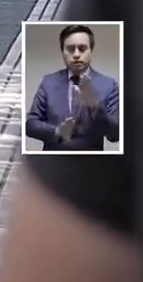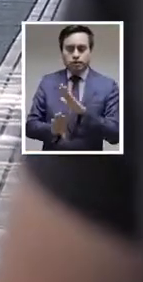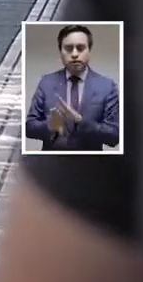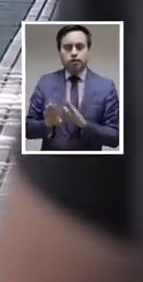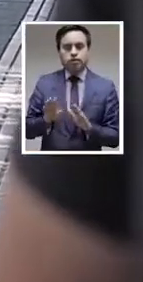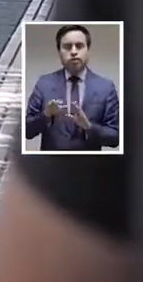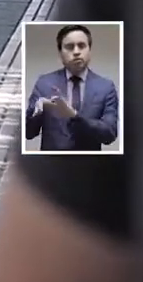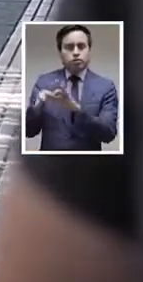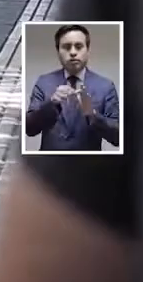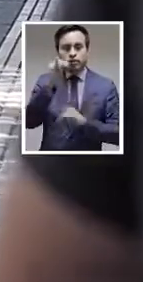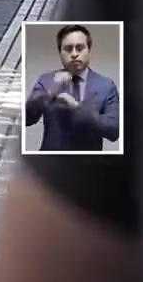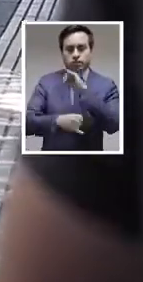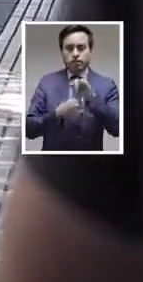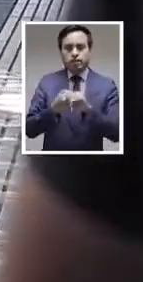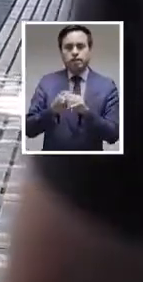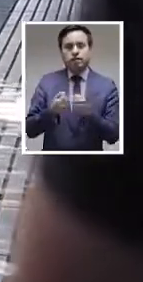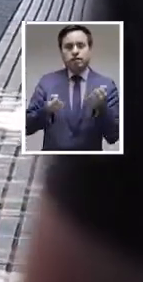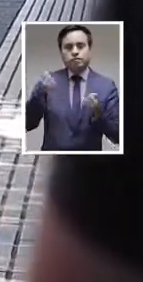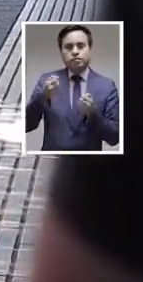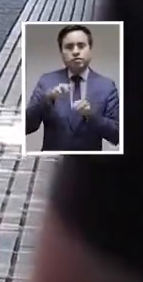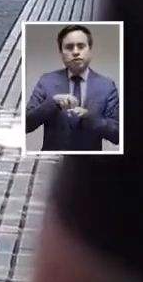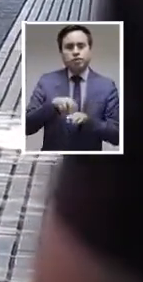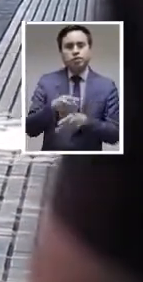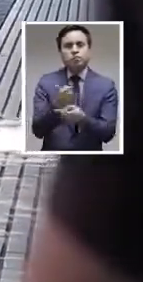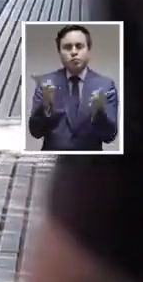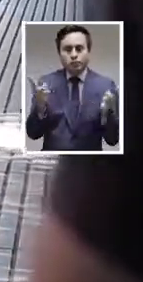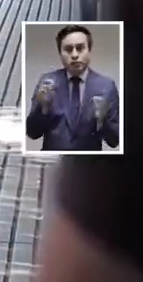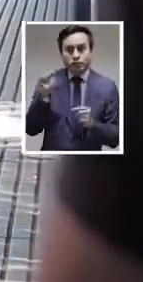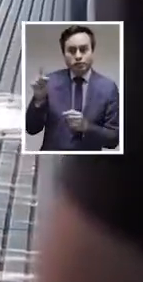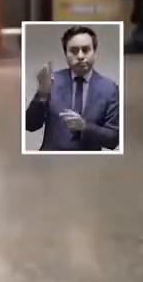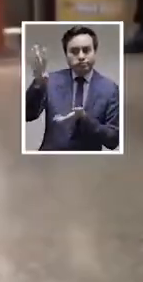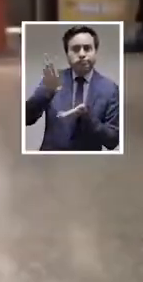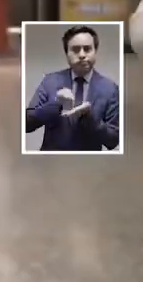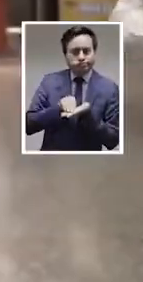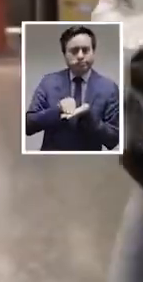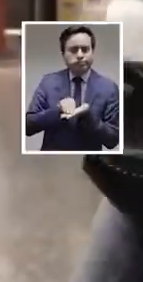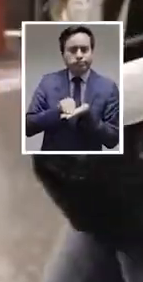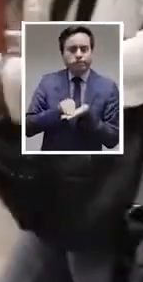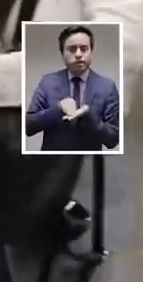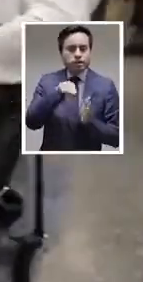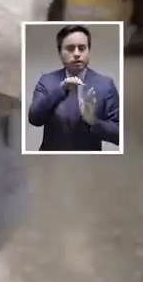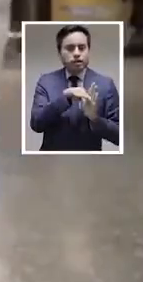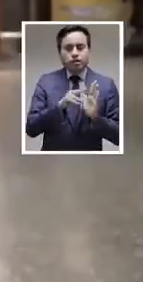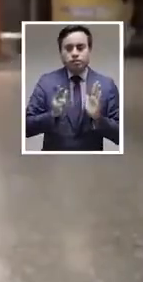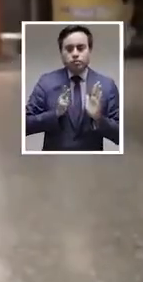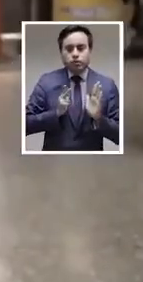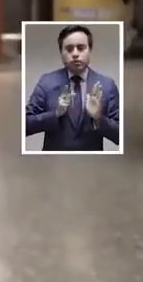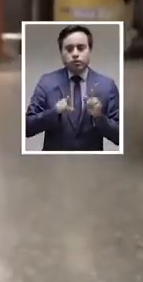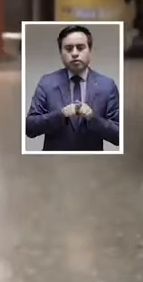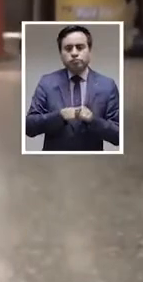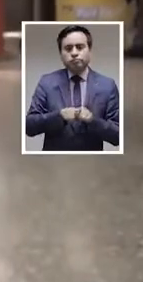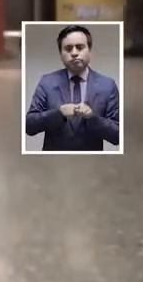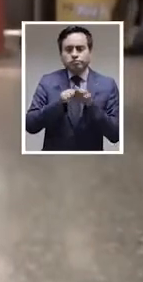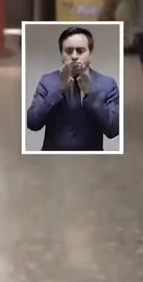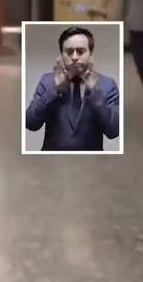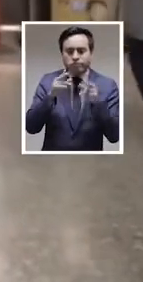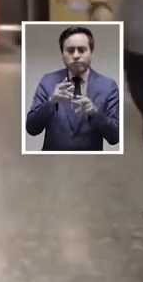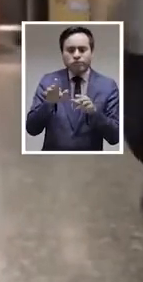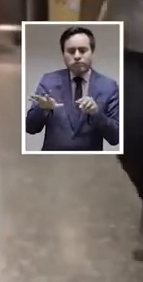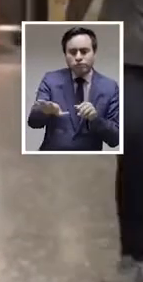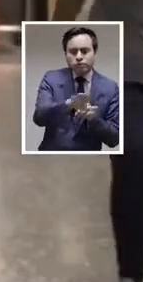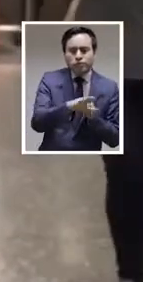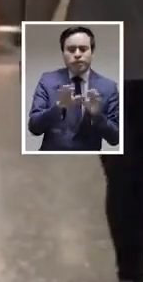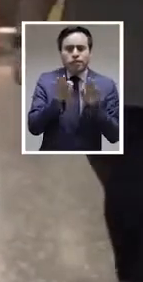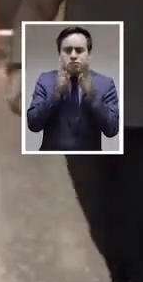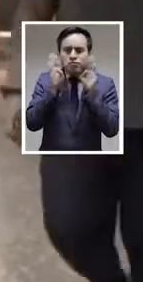Unión Internacional de Transporte Público ha sido nuestro referente para establecer protocolos de sanitización de los sistemas de